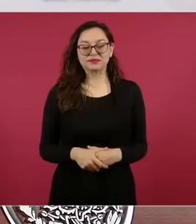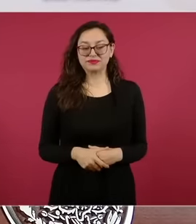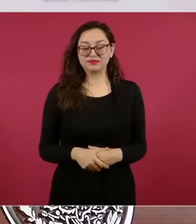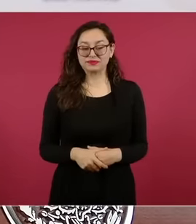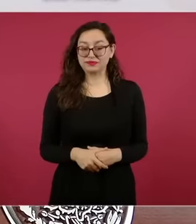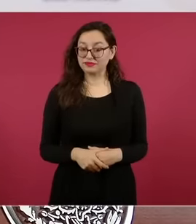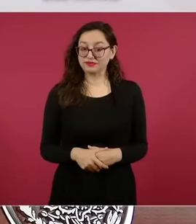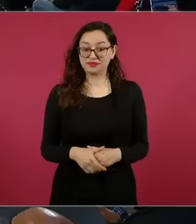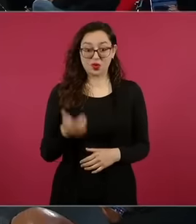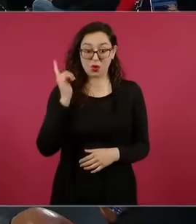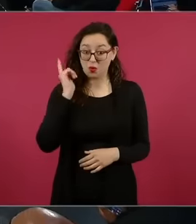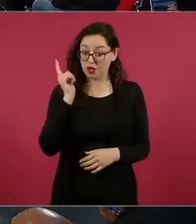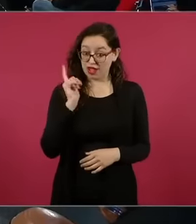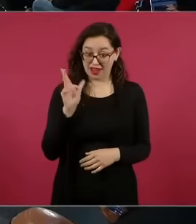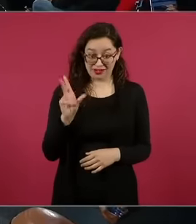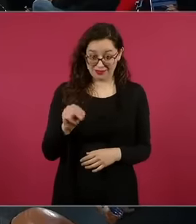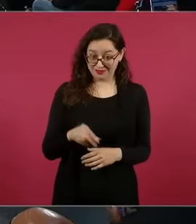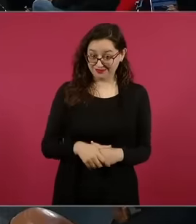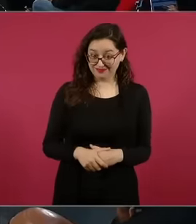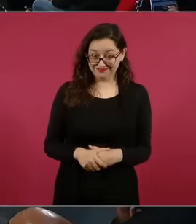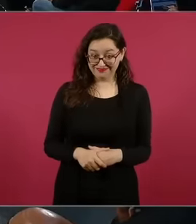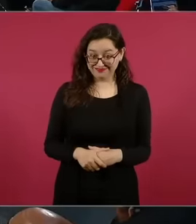ojalá y no sea cierto.